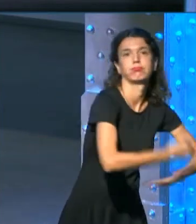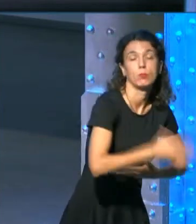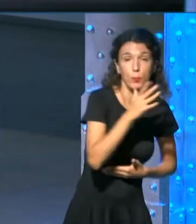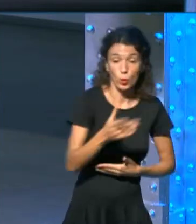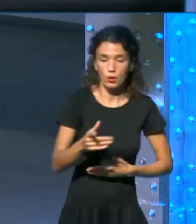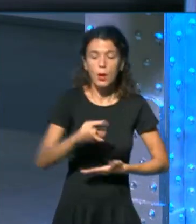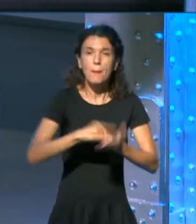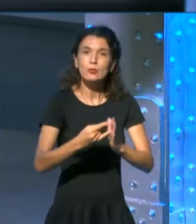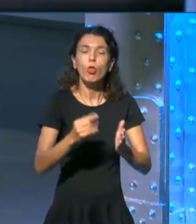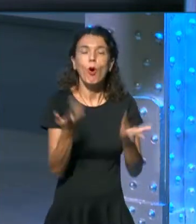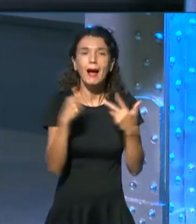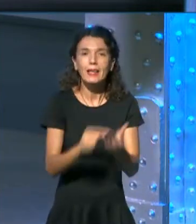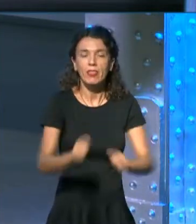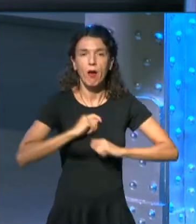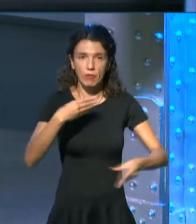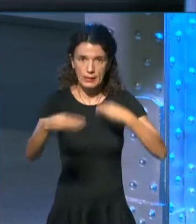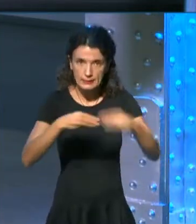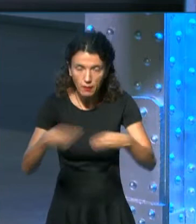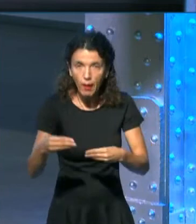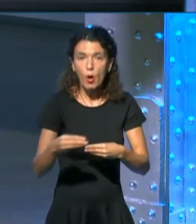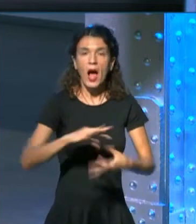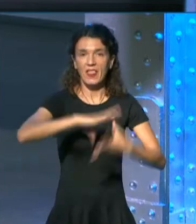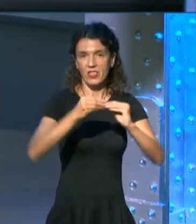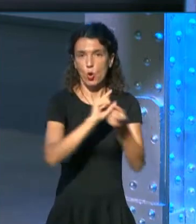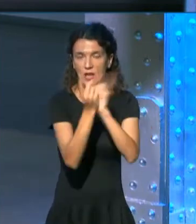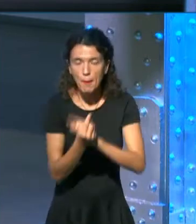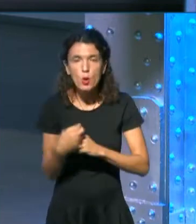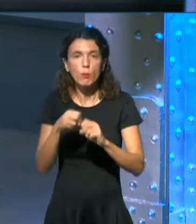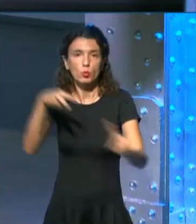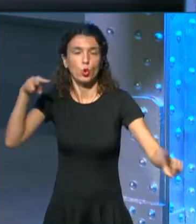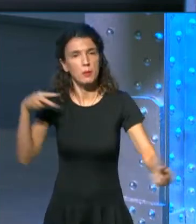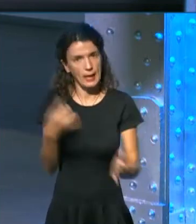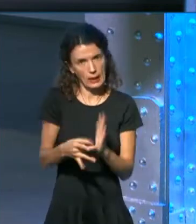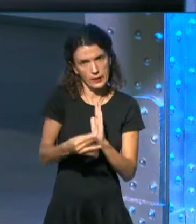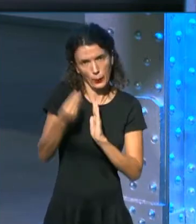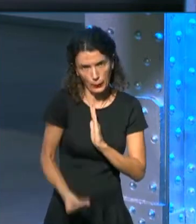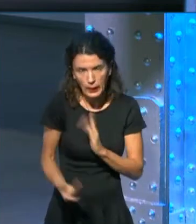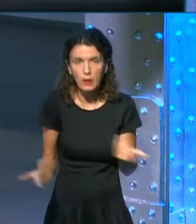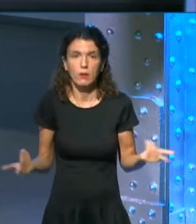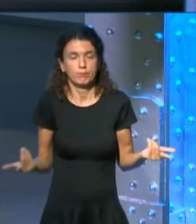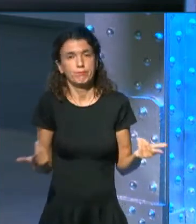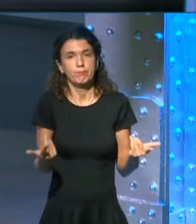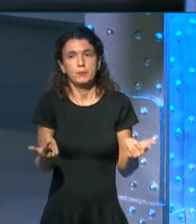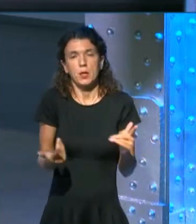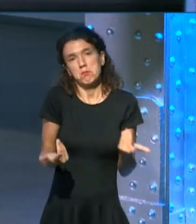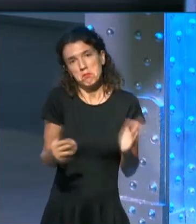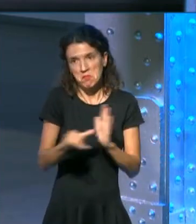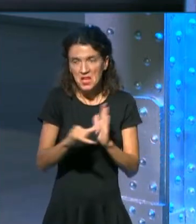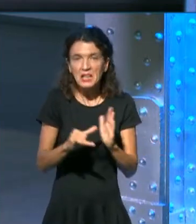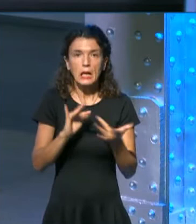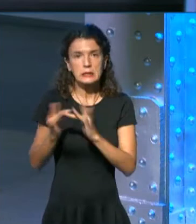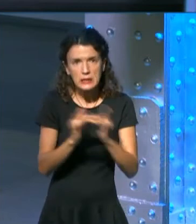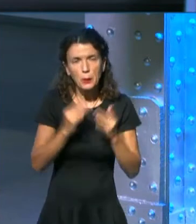nos aportan flexibilidad, adaptación al cambio, una visión de la calidad, una aproximación